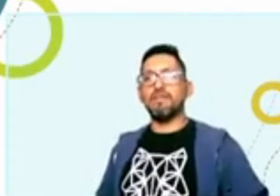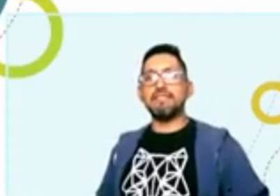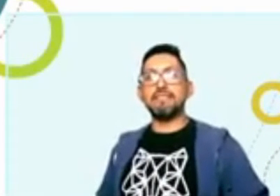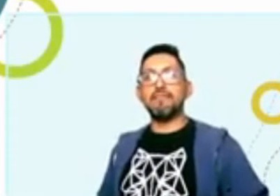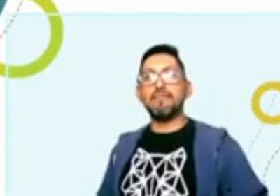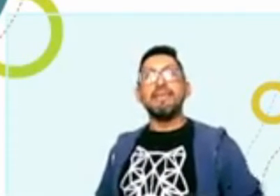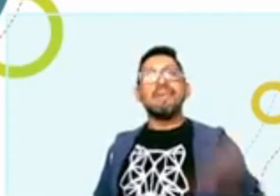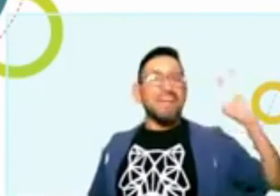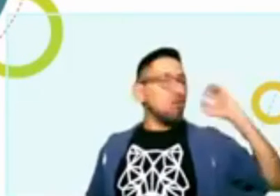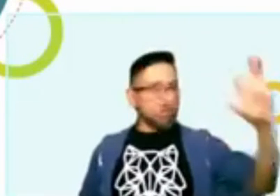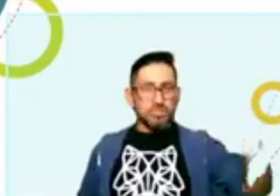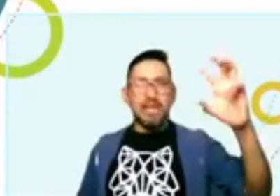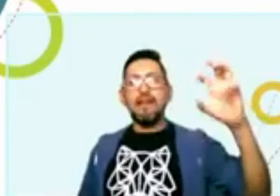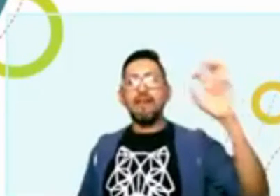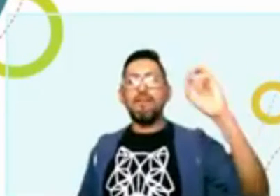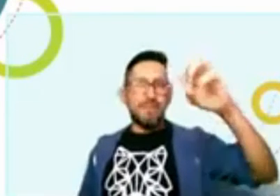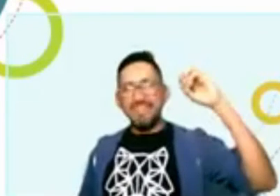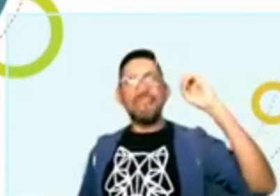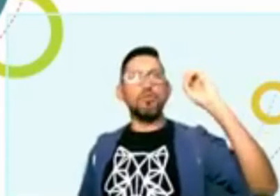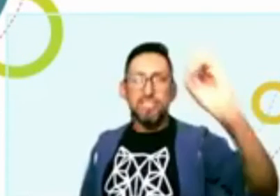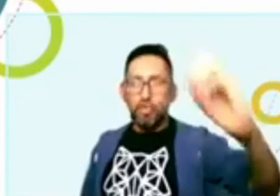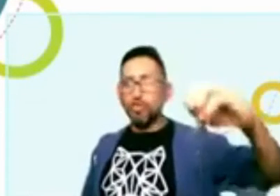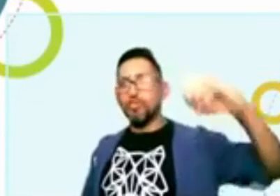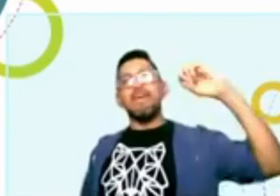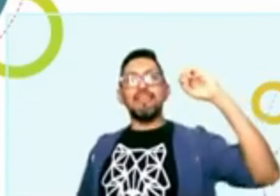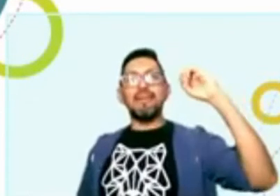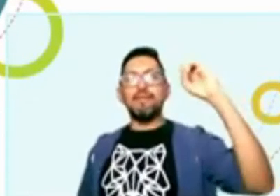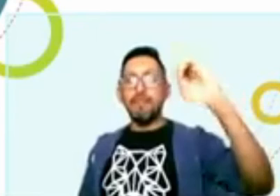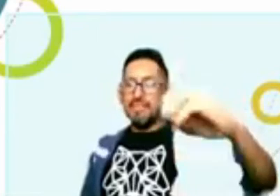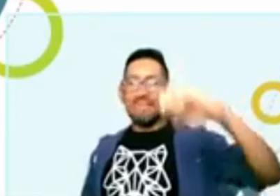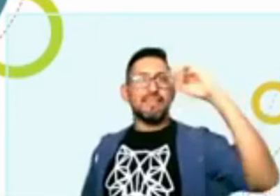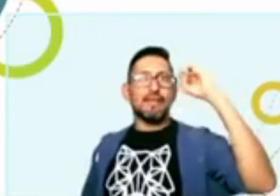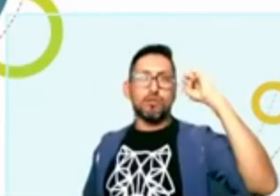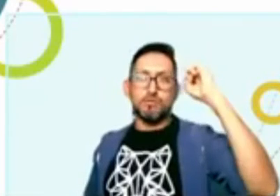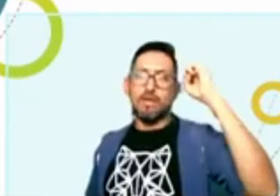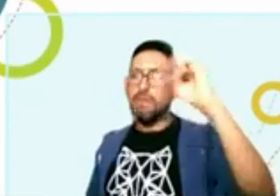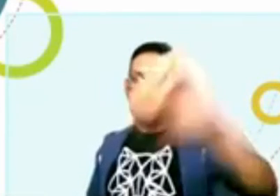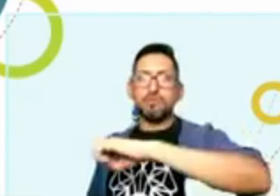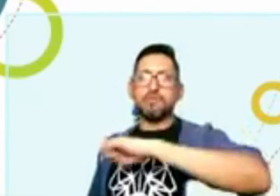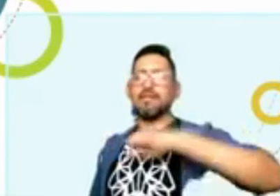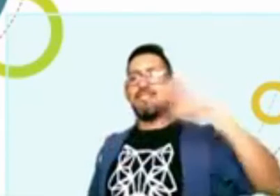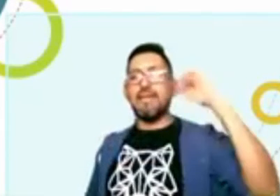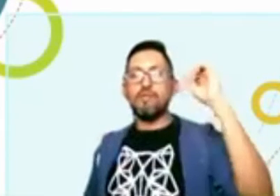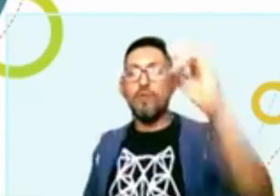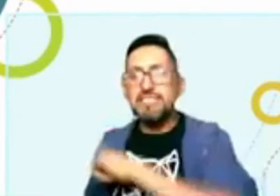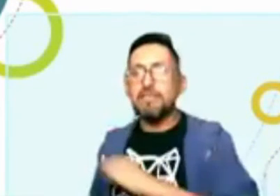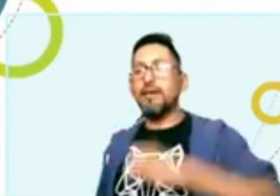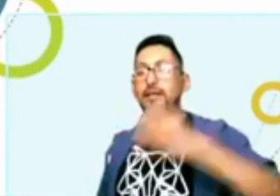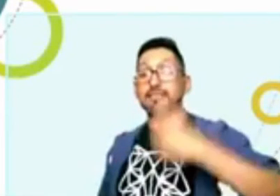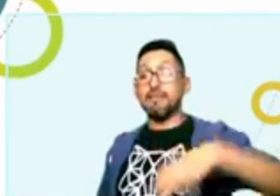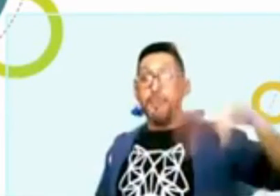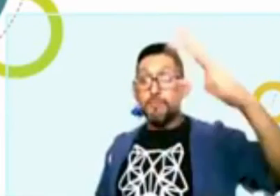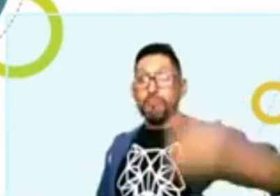las finanzas, que lo social le vaya bien, que tenga educación, que tenga nivel de vida, que tenga los servicios garantizados, la educación,